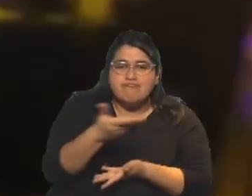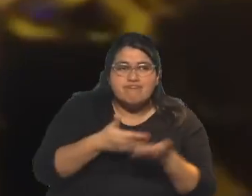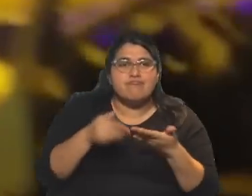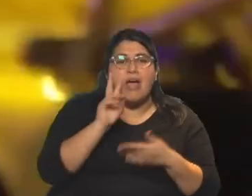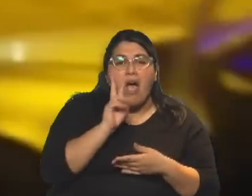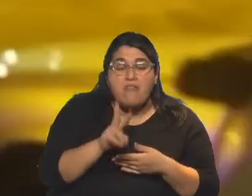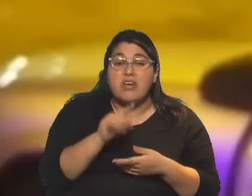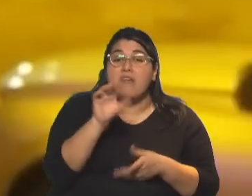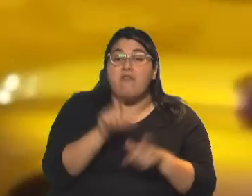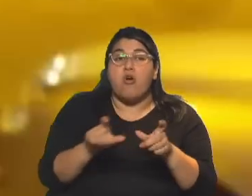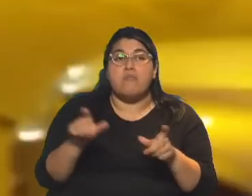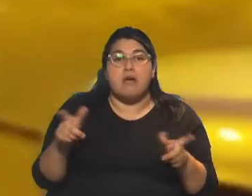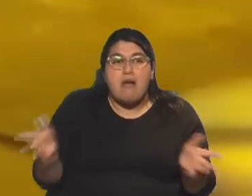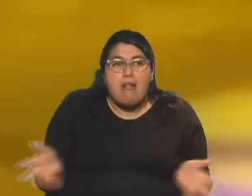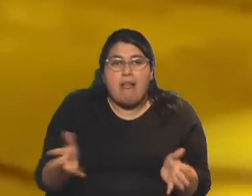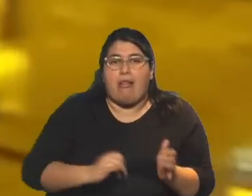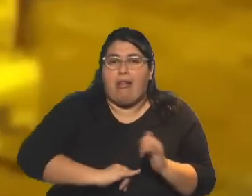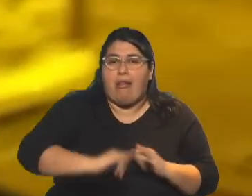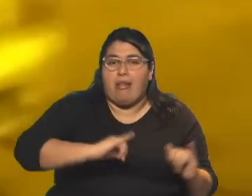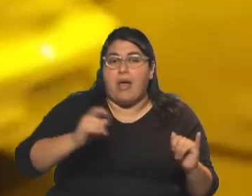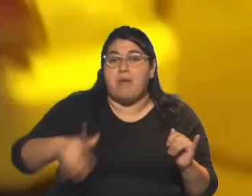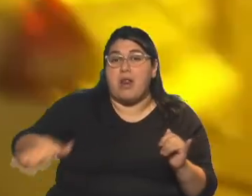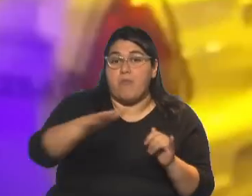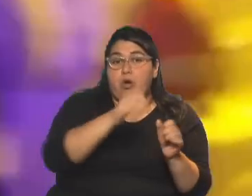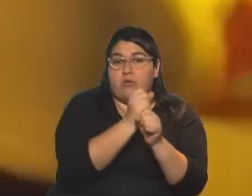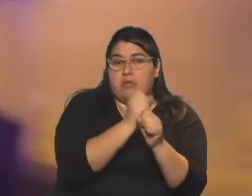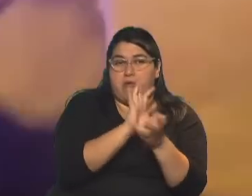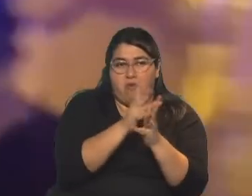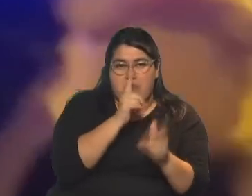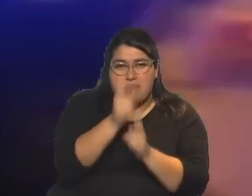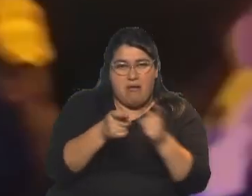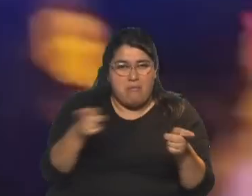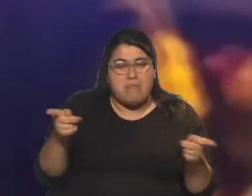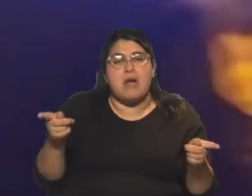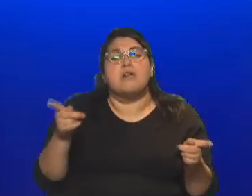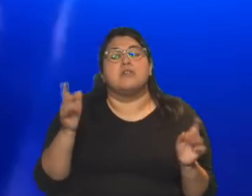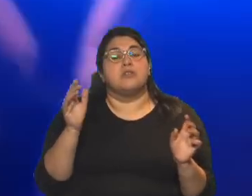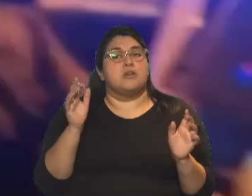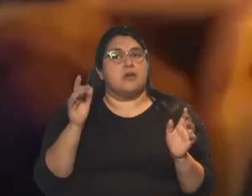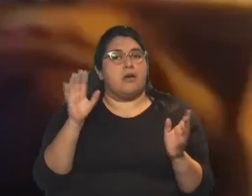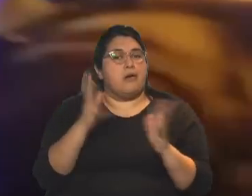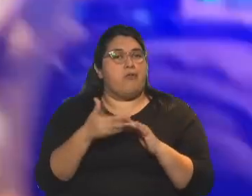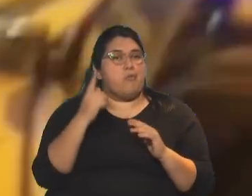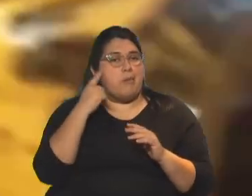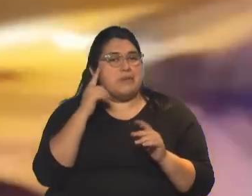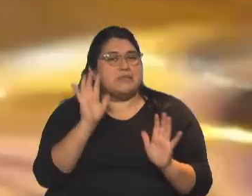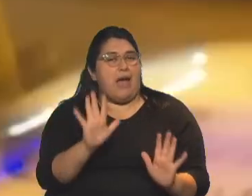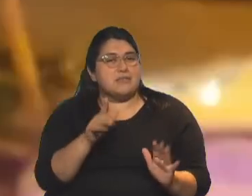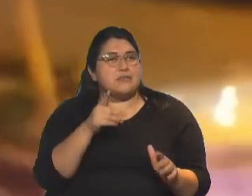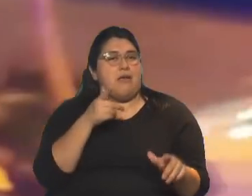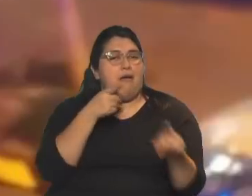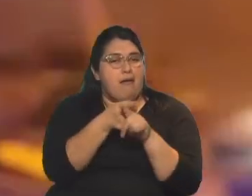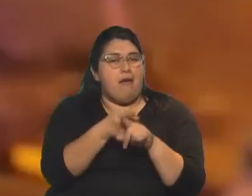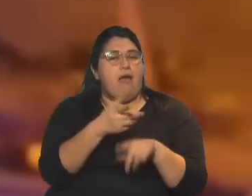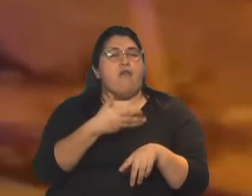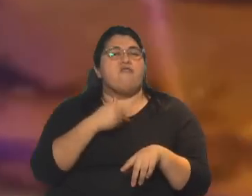que alientan salidas ocultas reaccionarias para el pueblo trabajador que sólo pueden aplicarse con métodos de este tipo con métodos fascistas